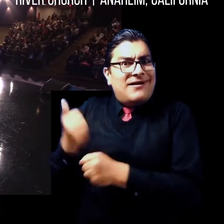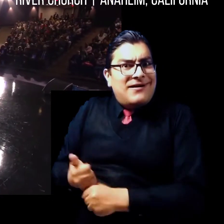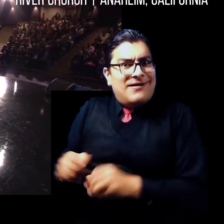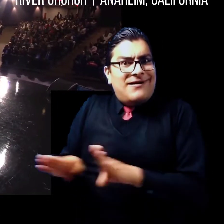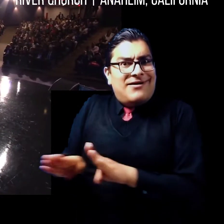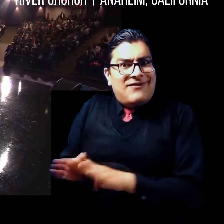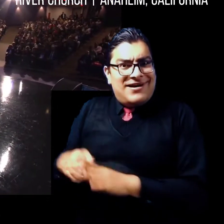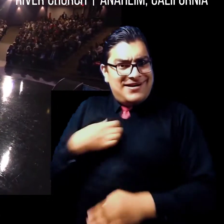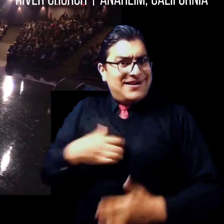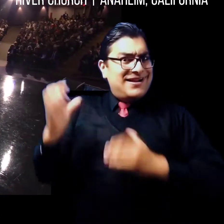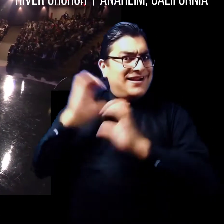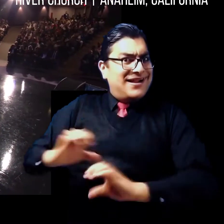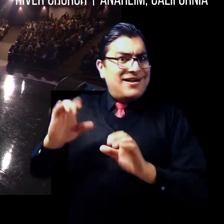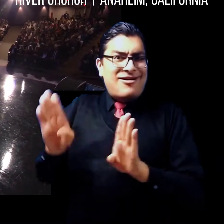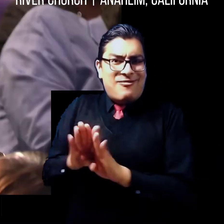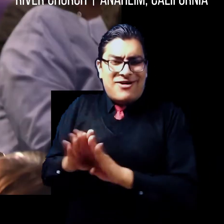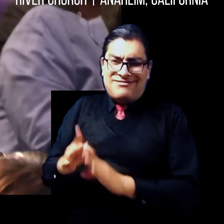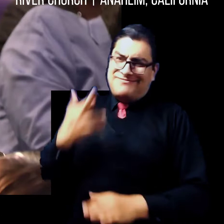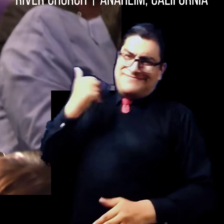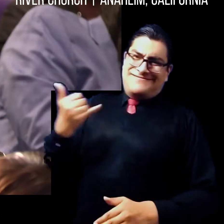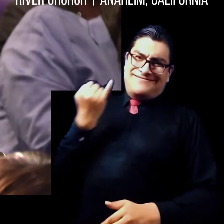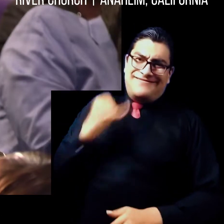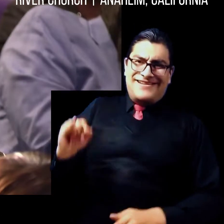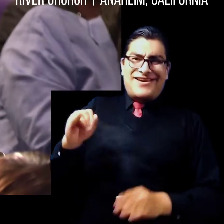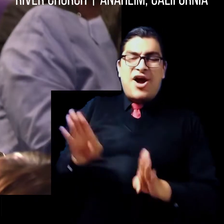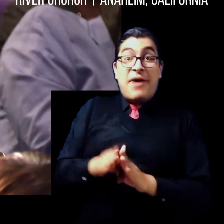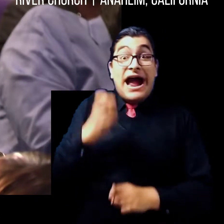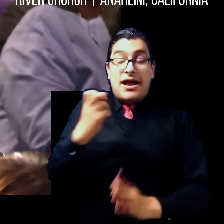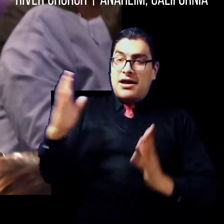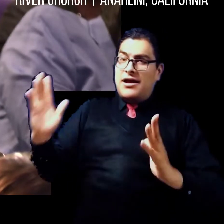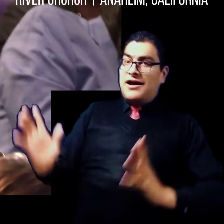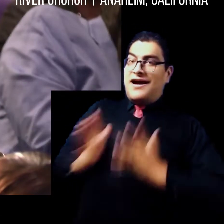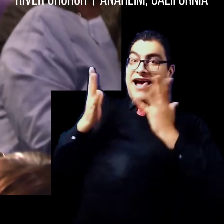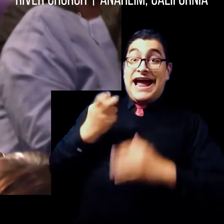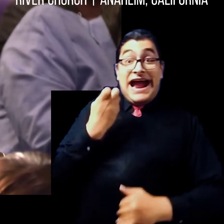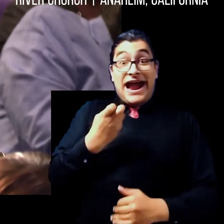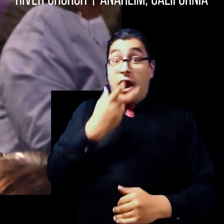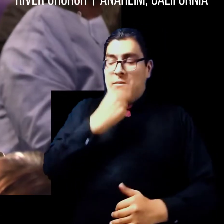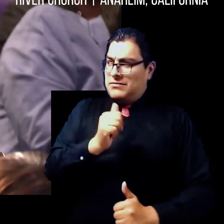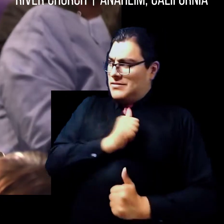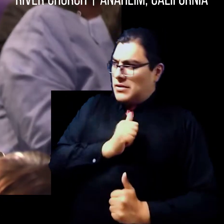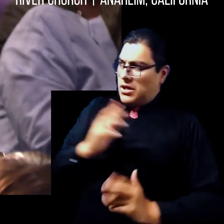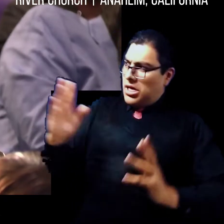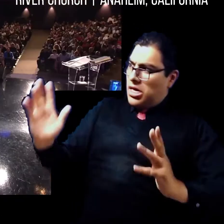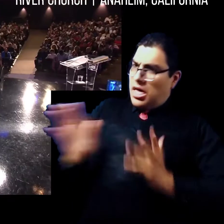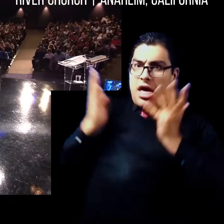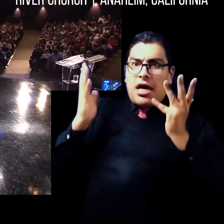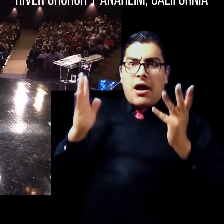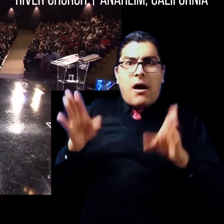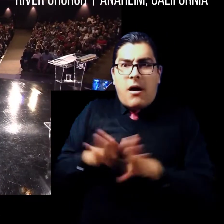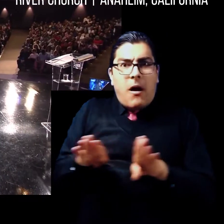tenerla. Eso es lo que sorprende. Eso es lo que sorprende al carcelero.